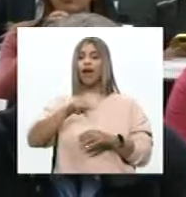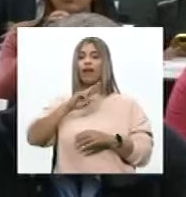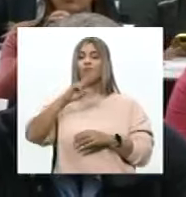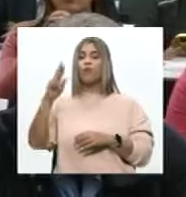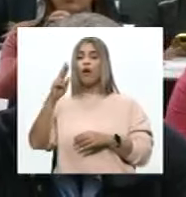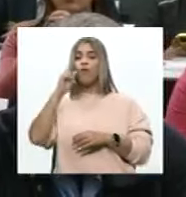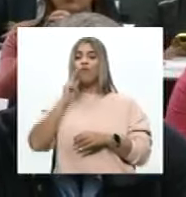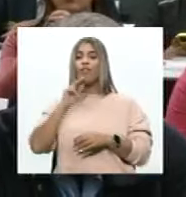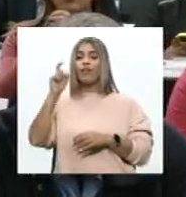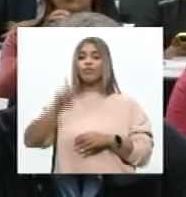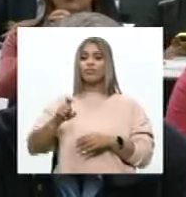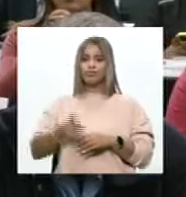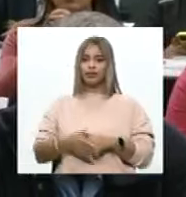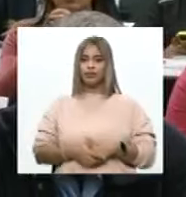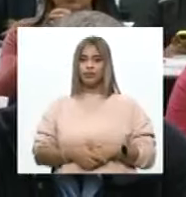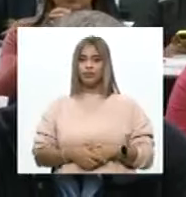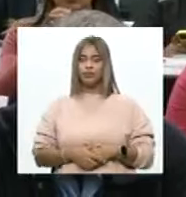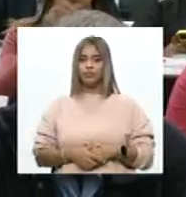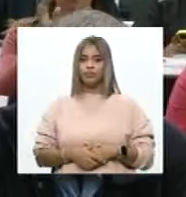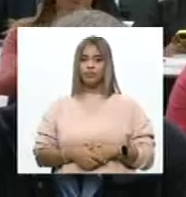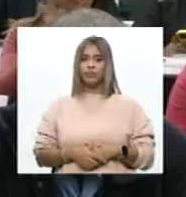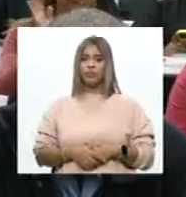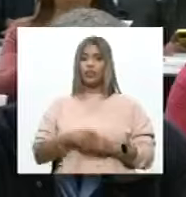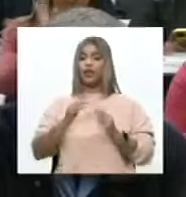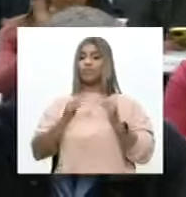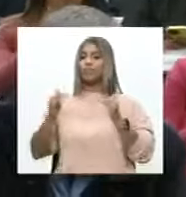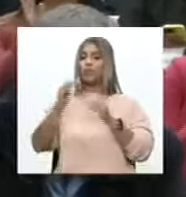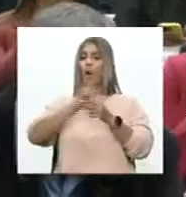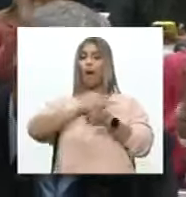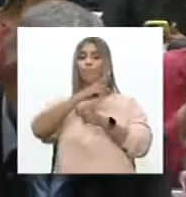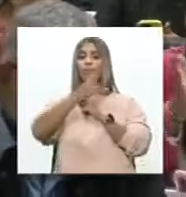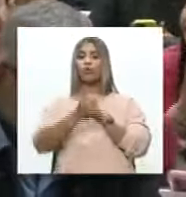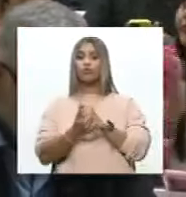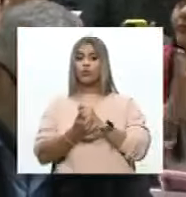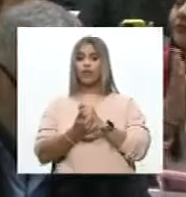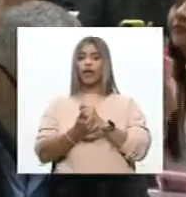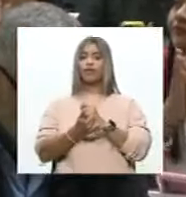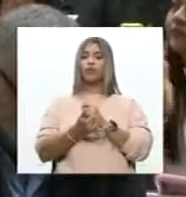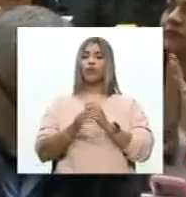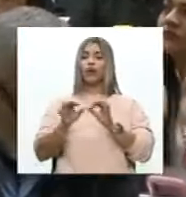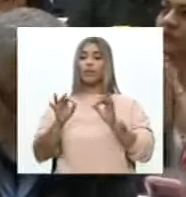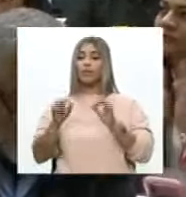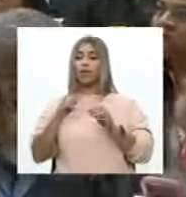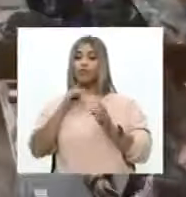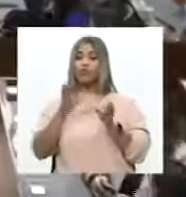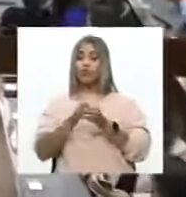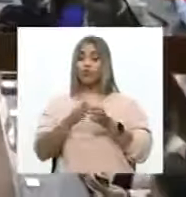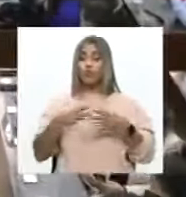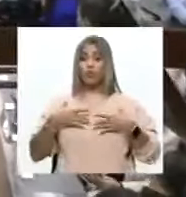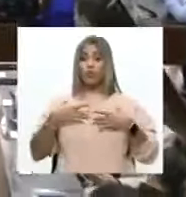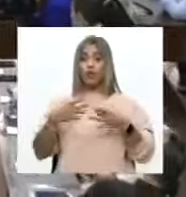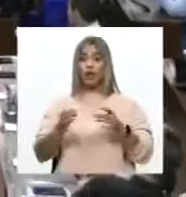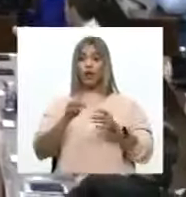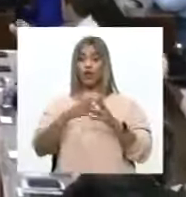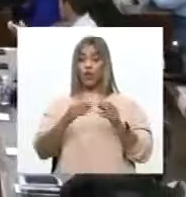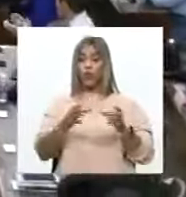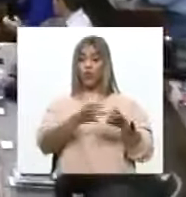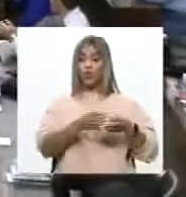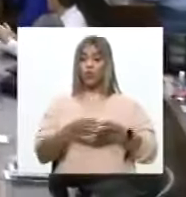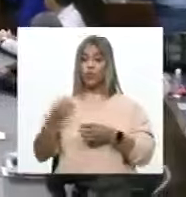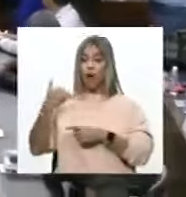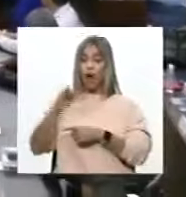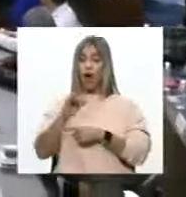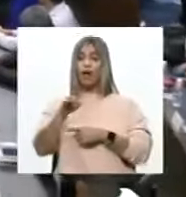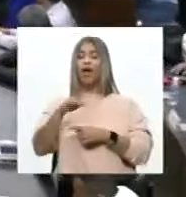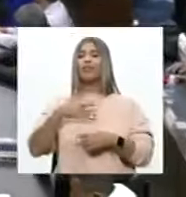República necesita. Por sobre los proyectos particulares y grupos de intereses que cada sector tenga, hay